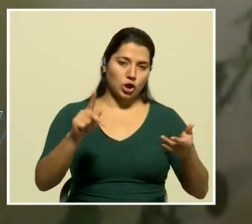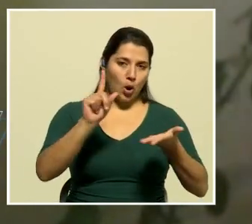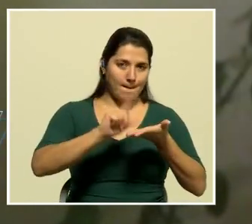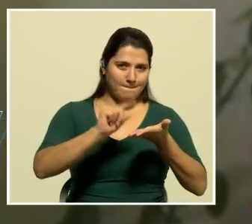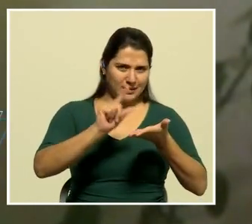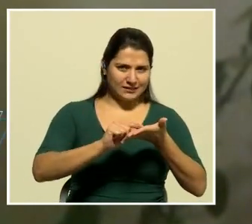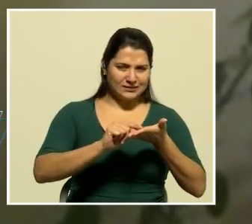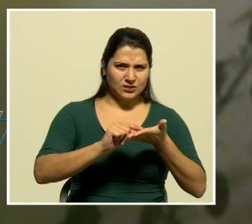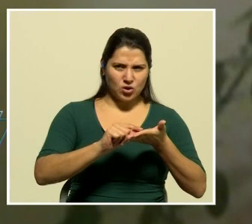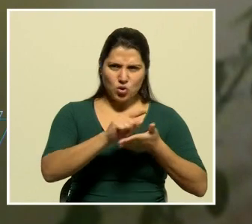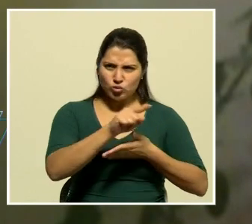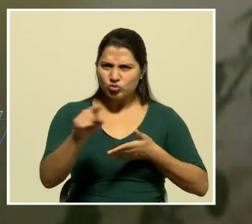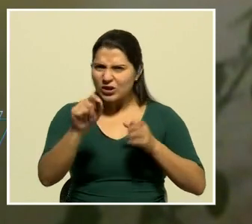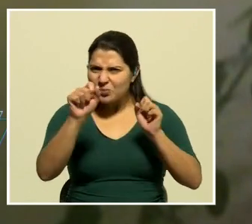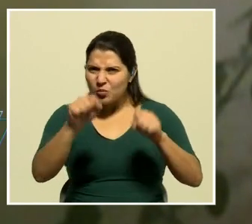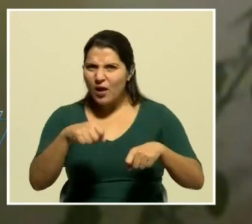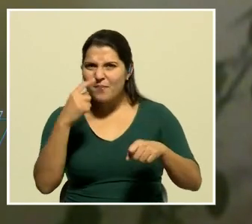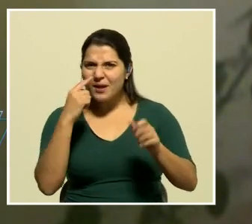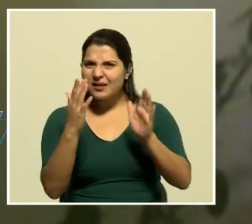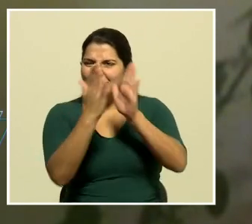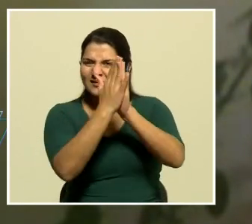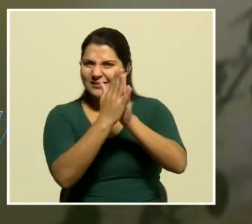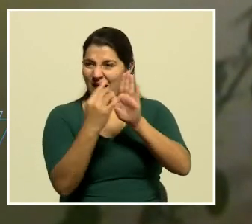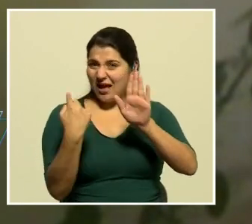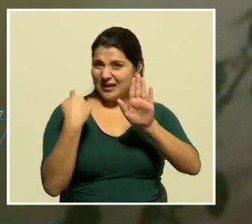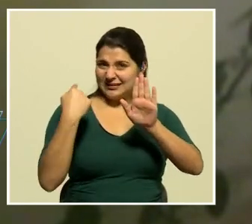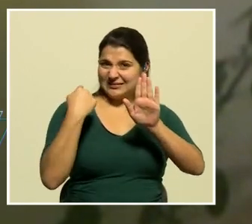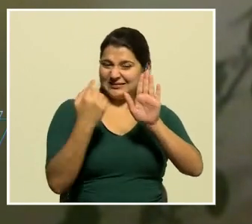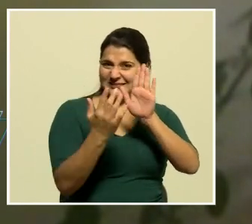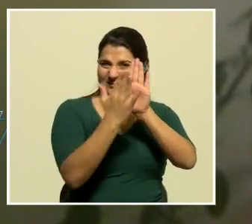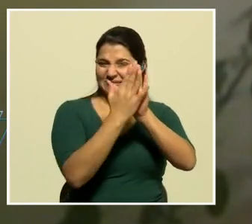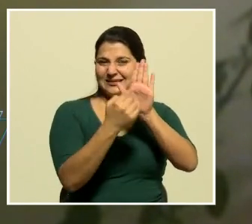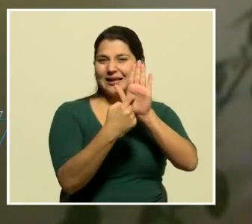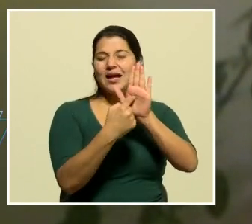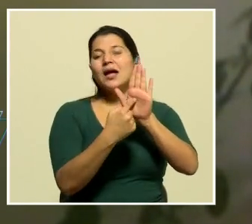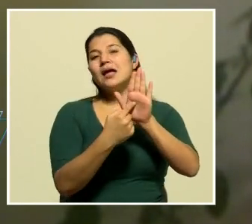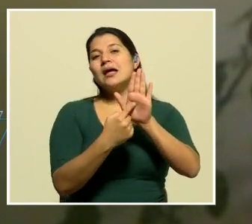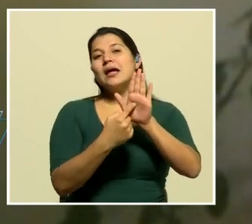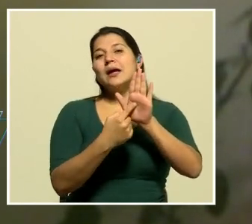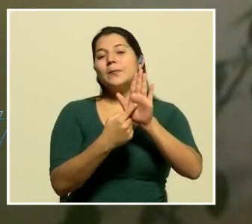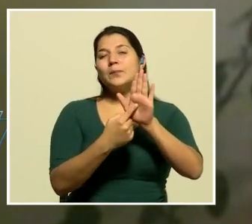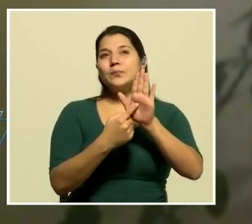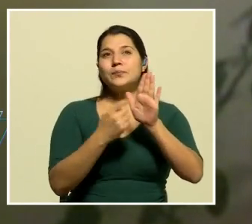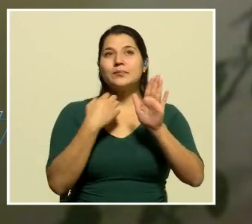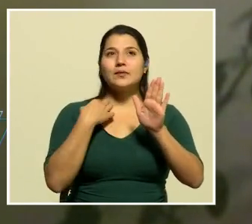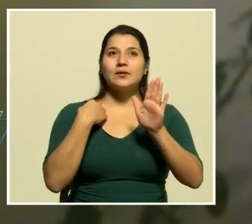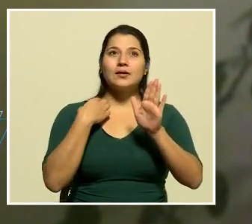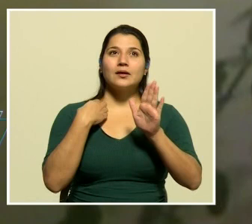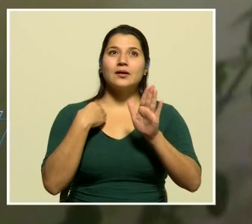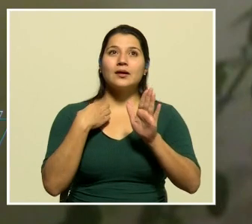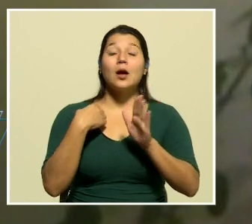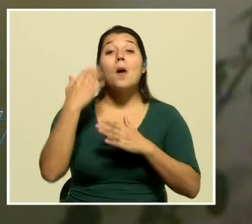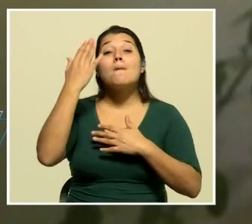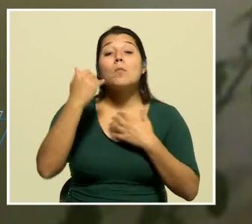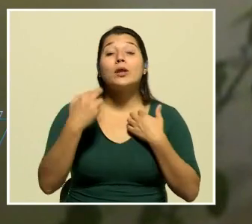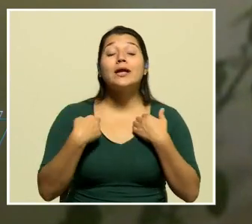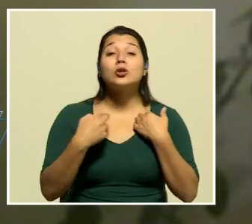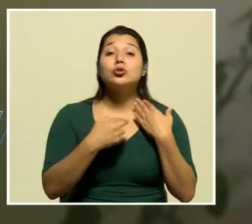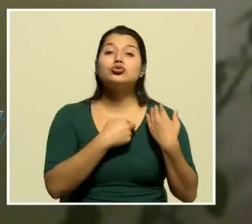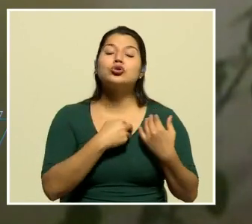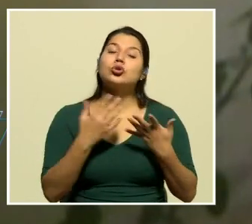en la pared algunos de nuestros ejemplares más queridos, porque